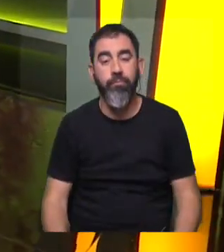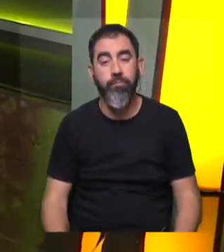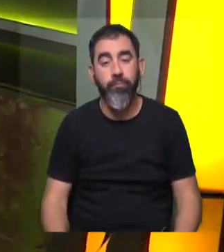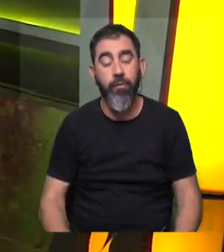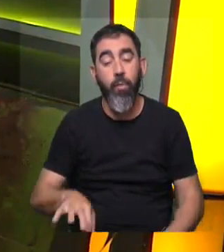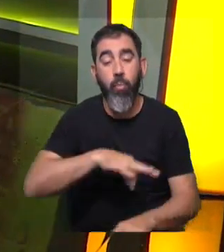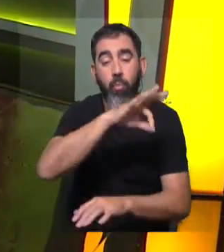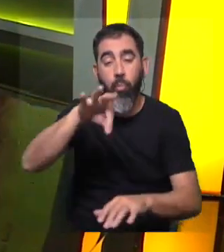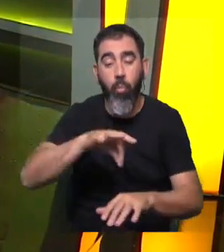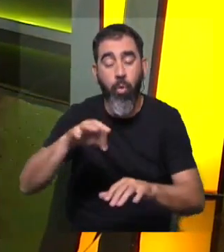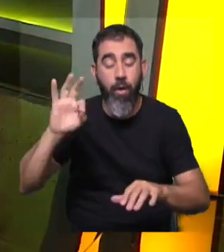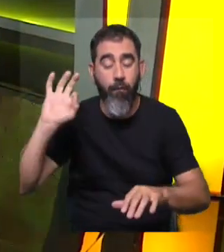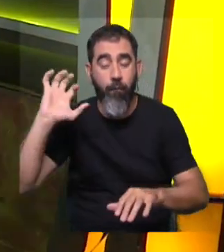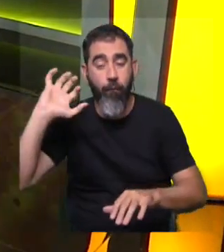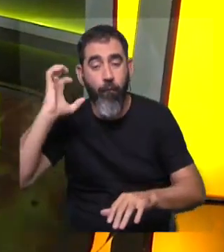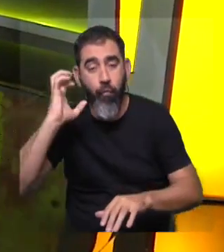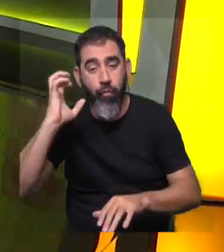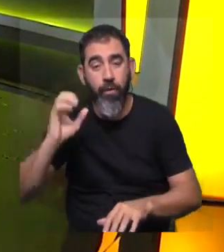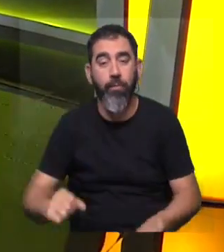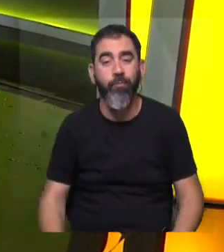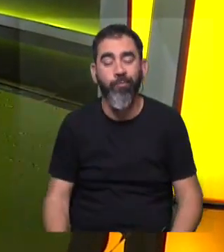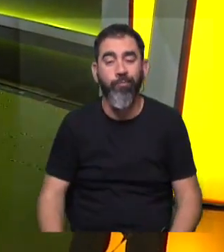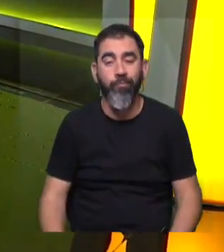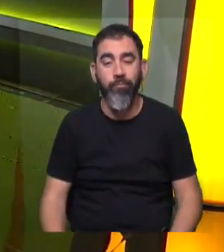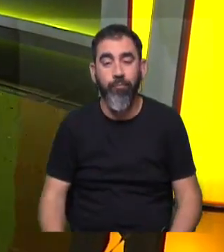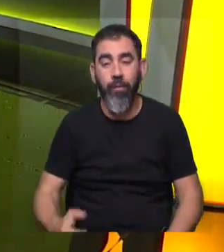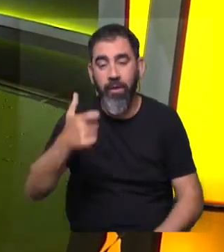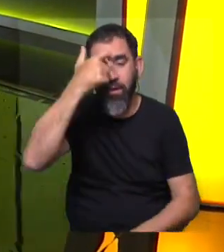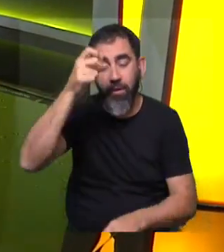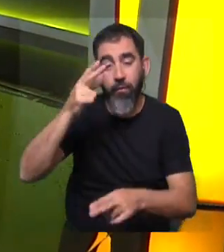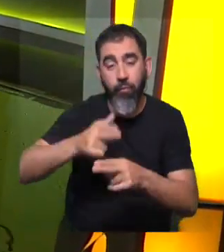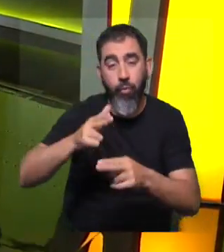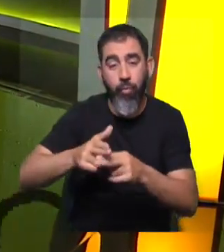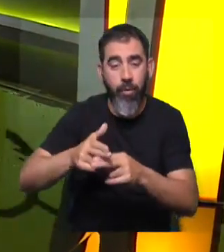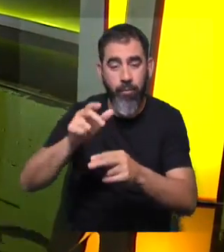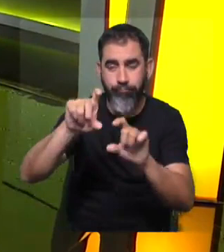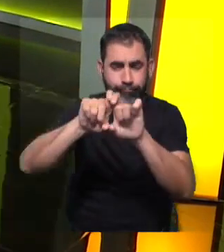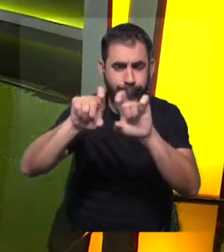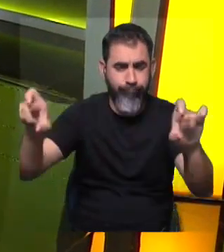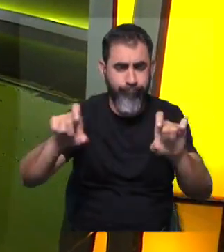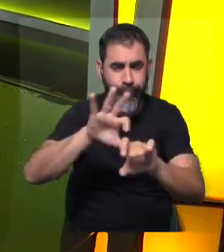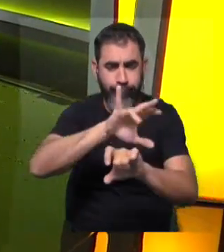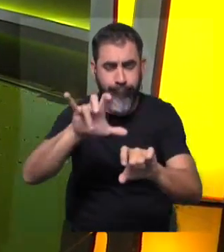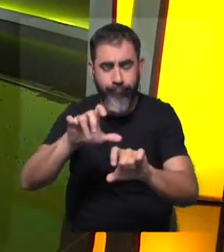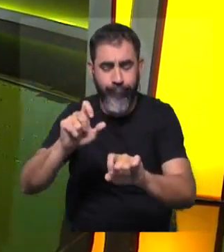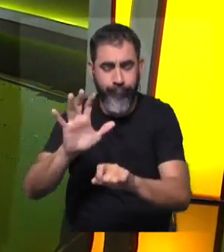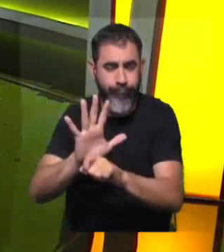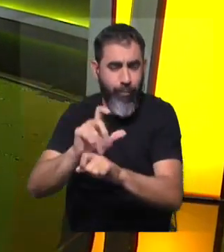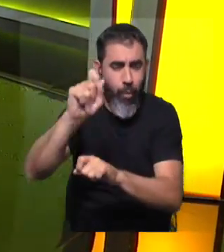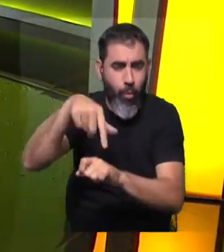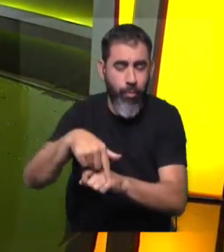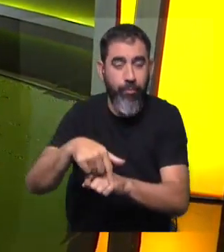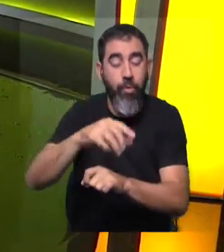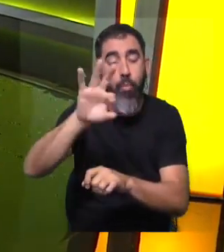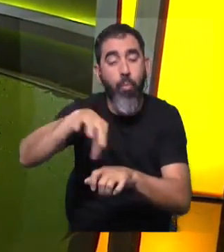o Drosophila melanogaster, como le dicen los científicos que lo nombran como si estuviéramos hablando de un nombre muy común, es